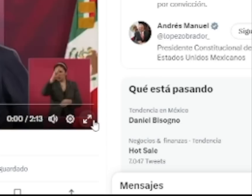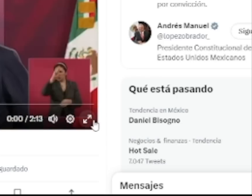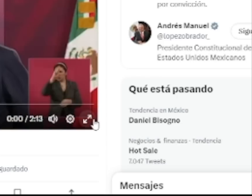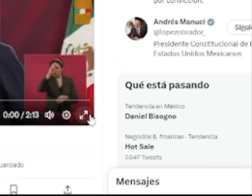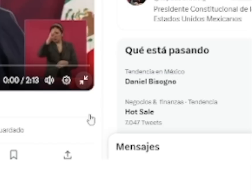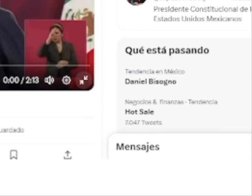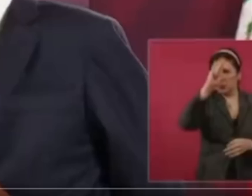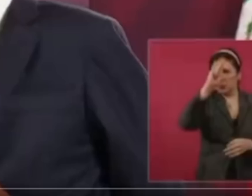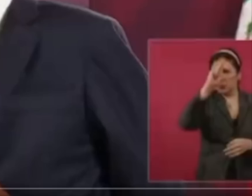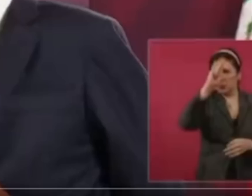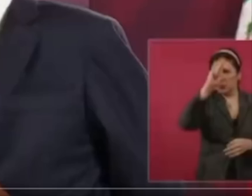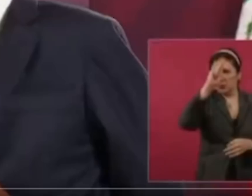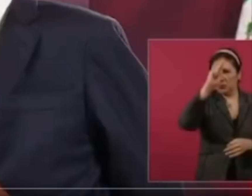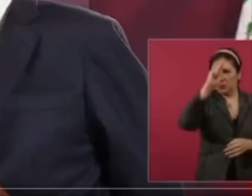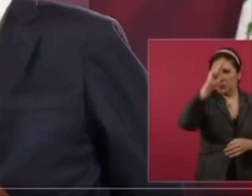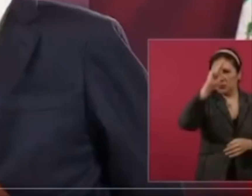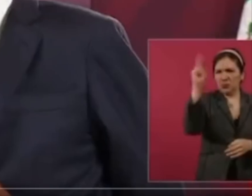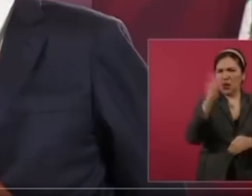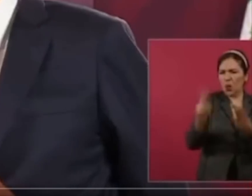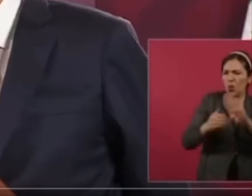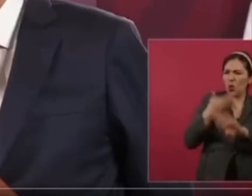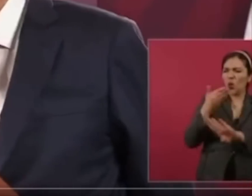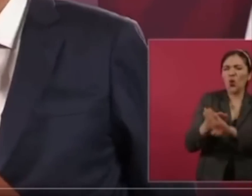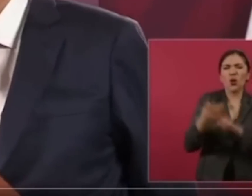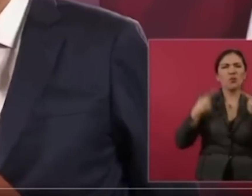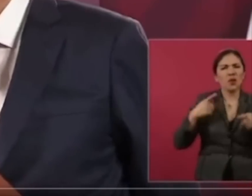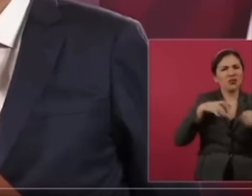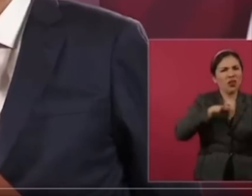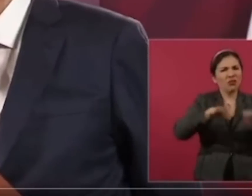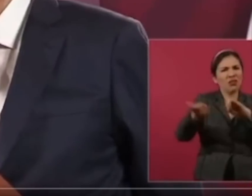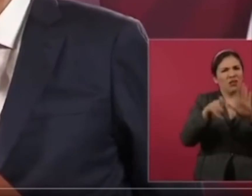López Obrador. Veamos el video.